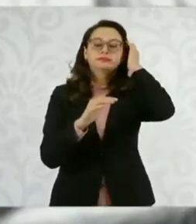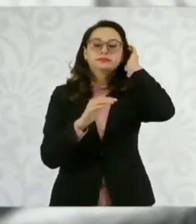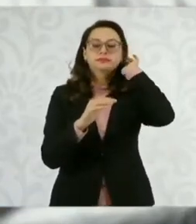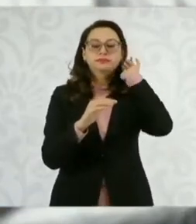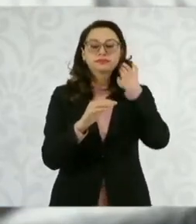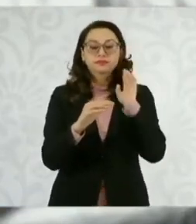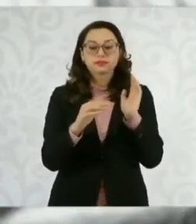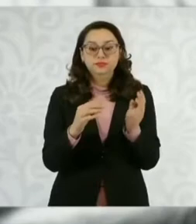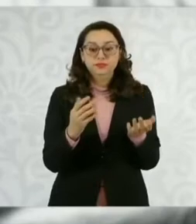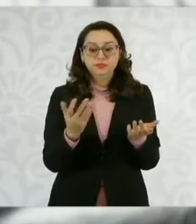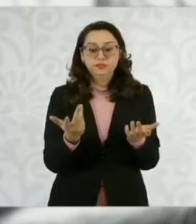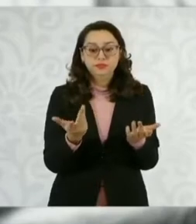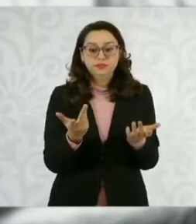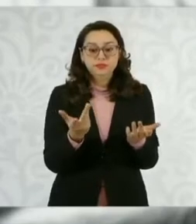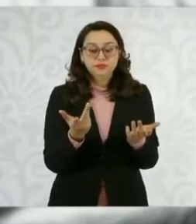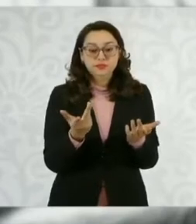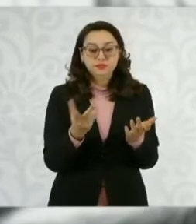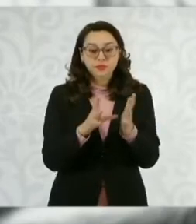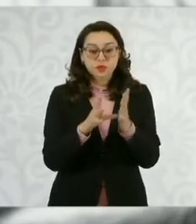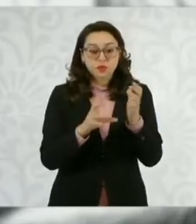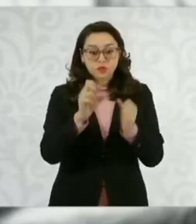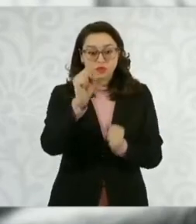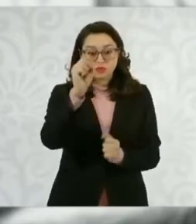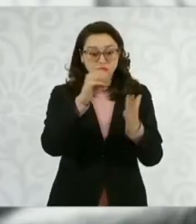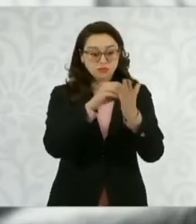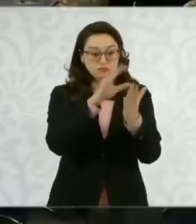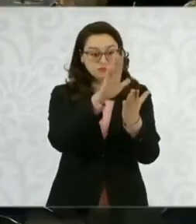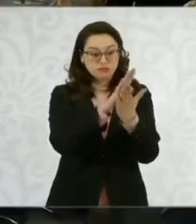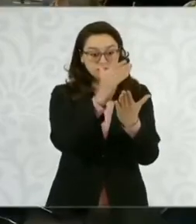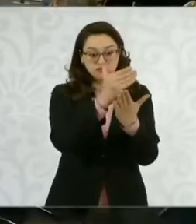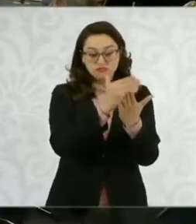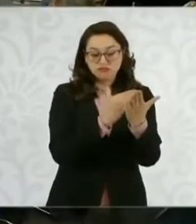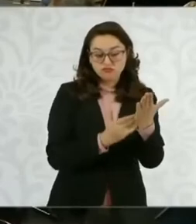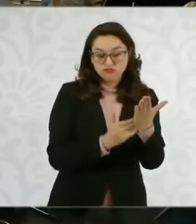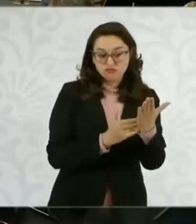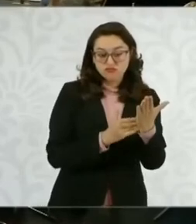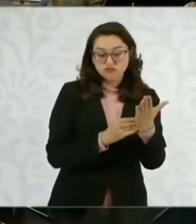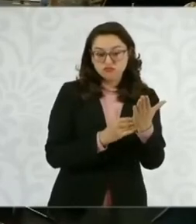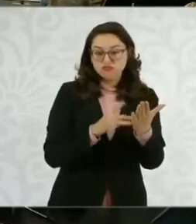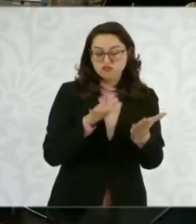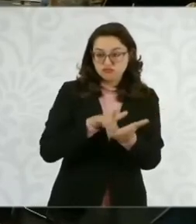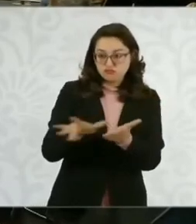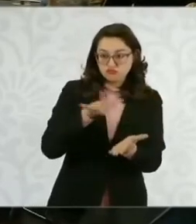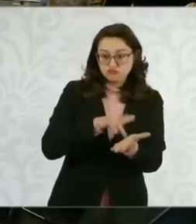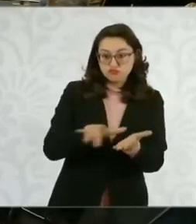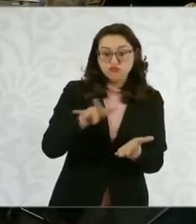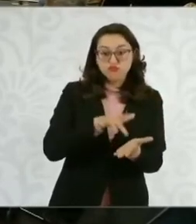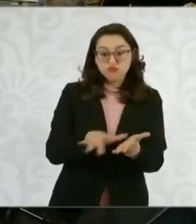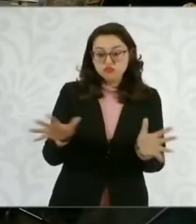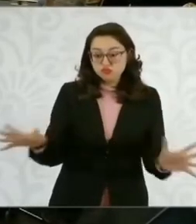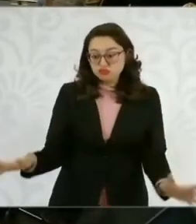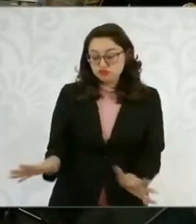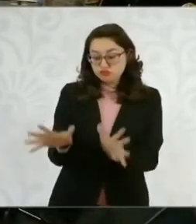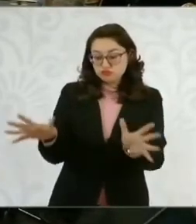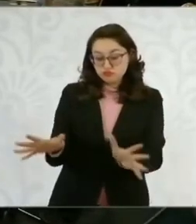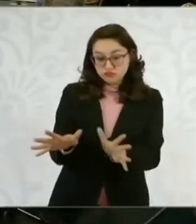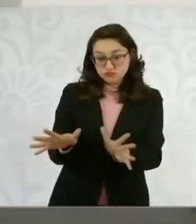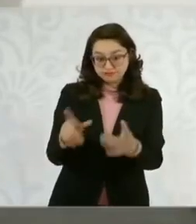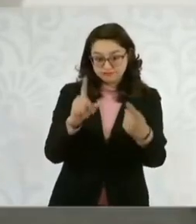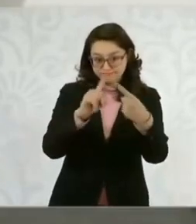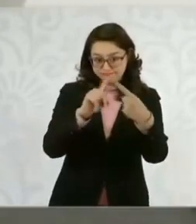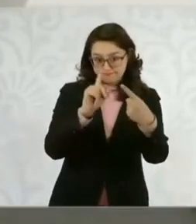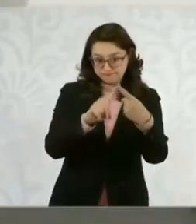los derechos hoy establecidos en lo que eran los programas de bienestar, seguir apoyando desde abajo y al